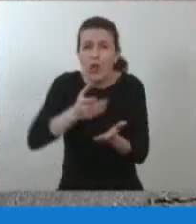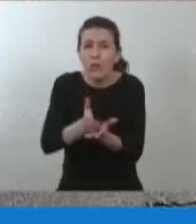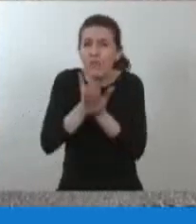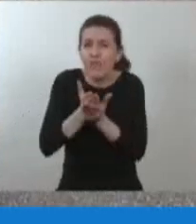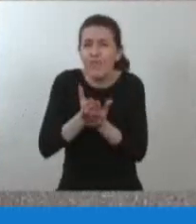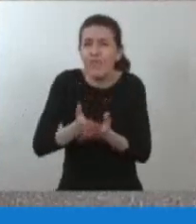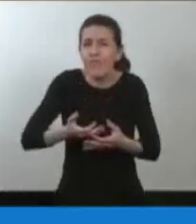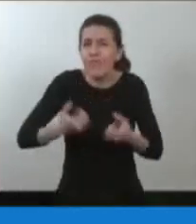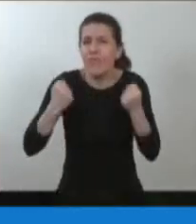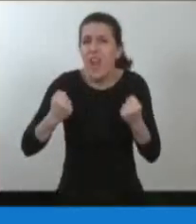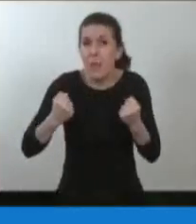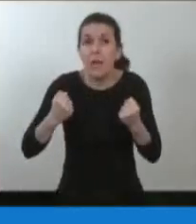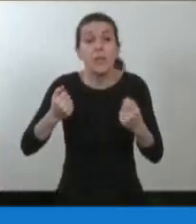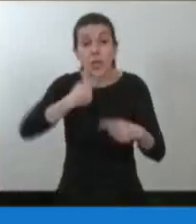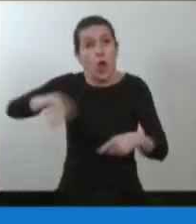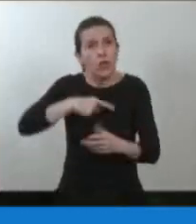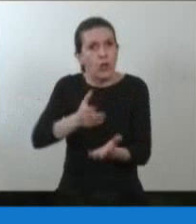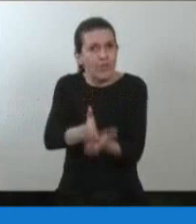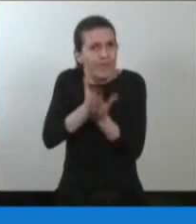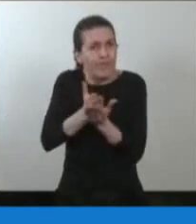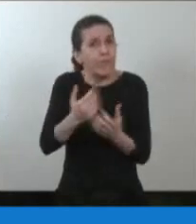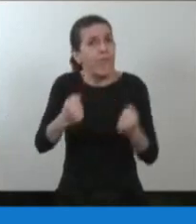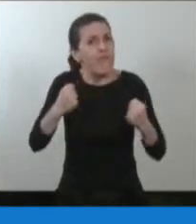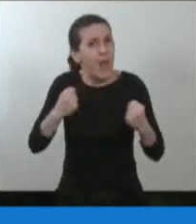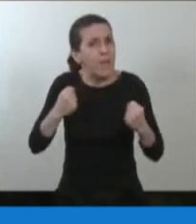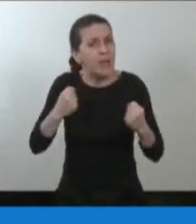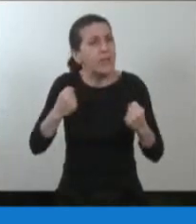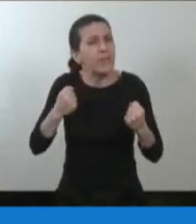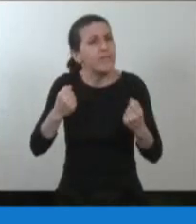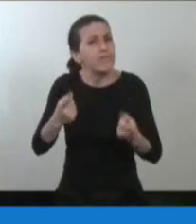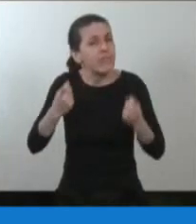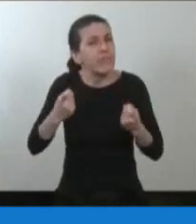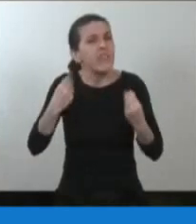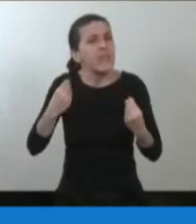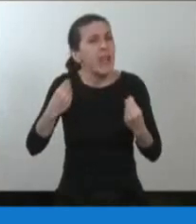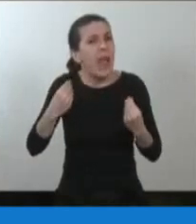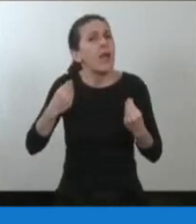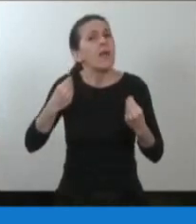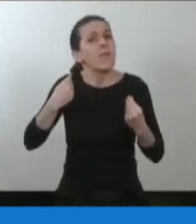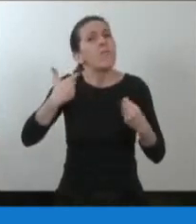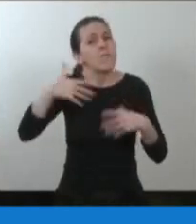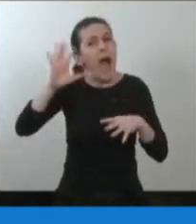y como queremos ser implacables necesitamos más lugares